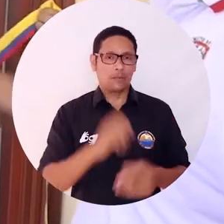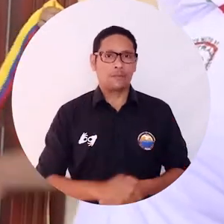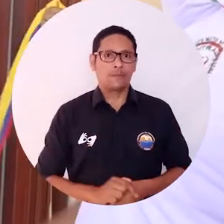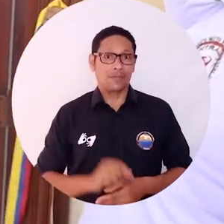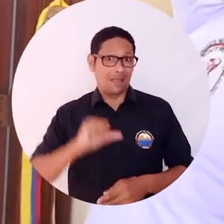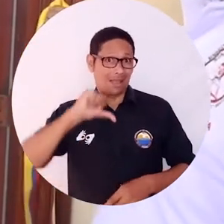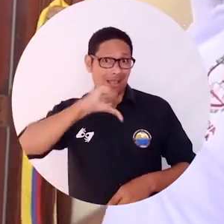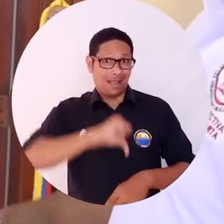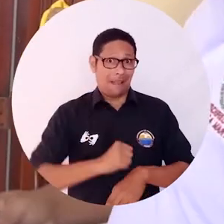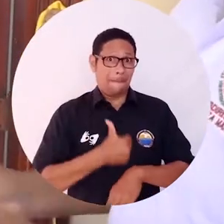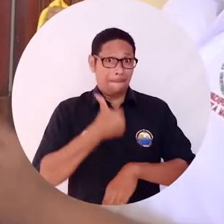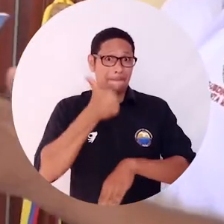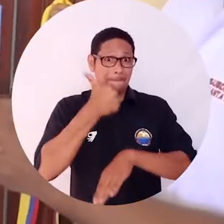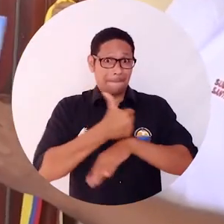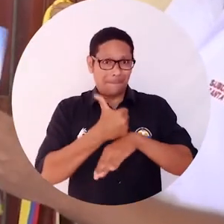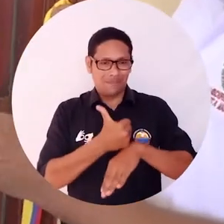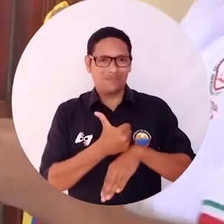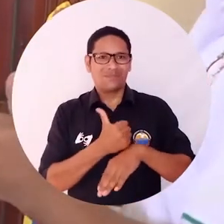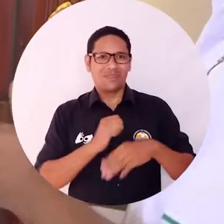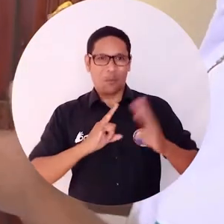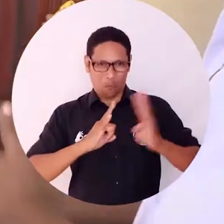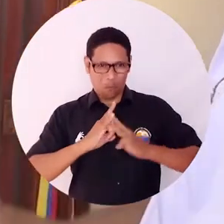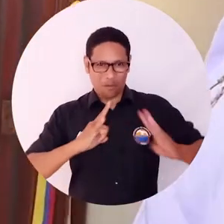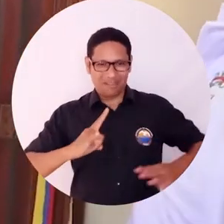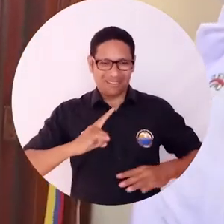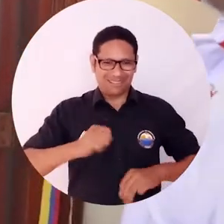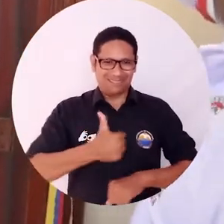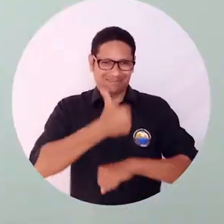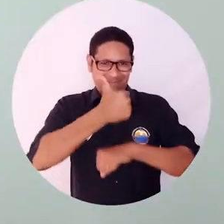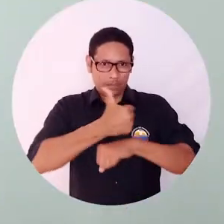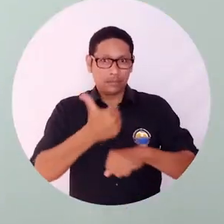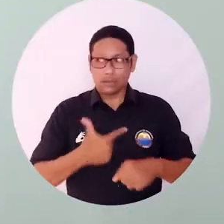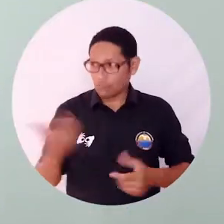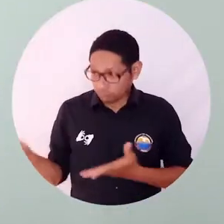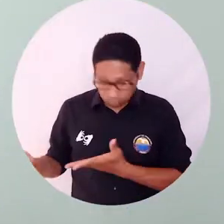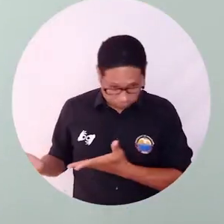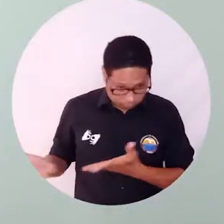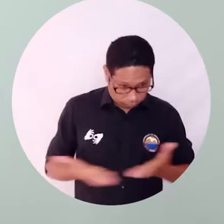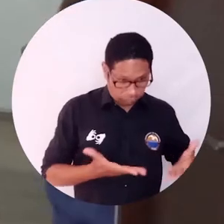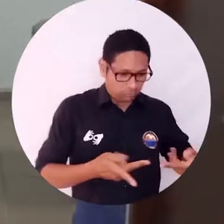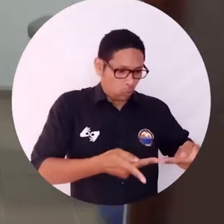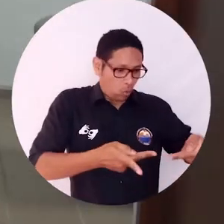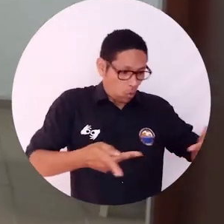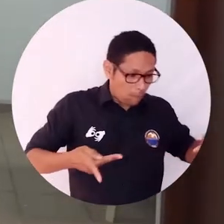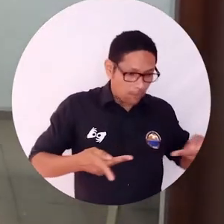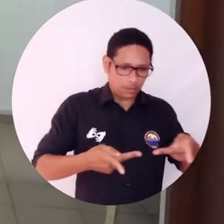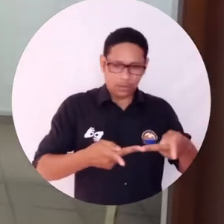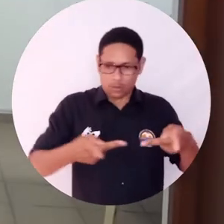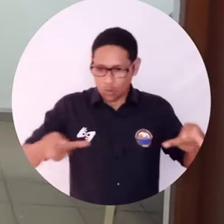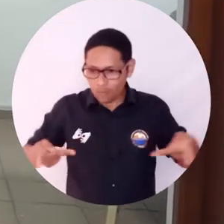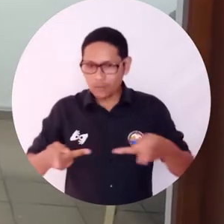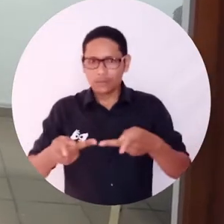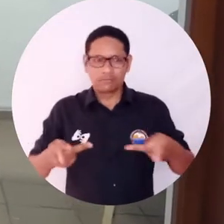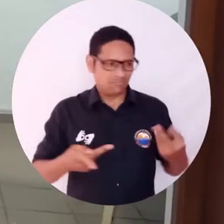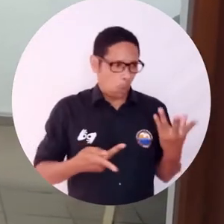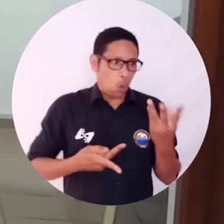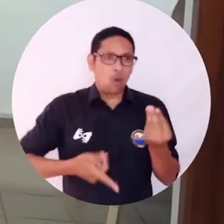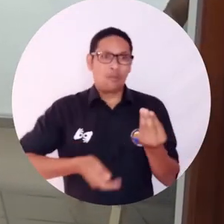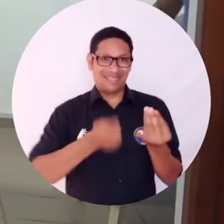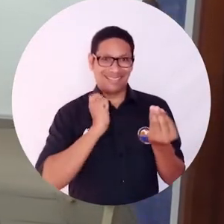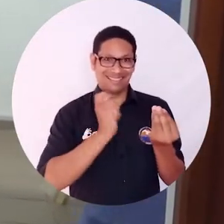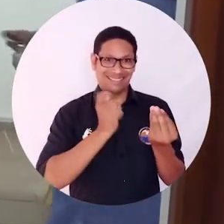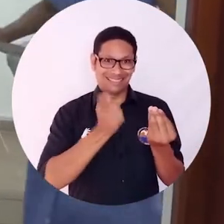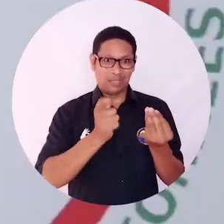de la Universidad del Magdalena, hizo entrega oficial de las oficinas para las organizaciones sindicales que hacen parte de la Alma Mater,